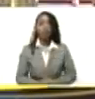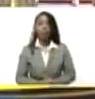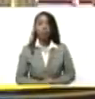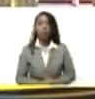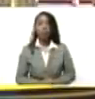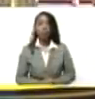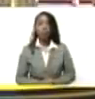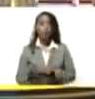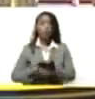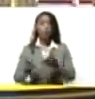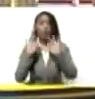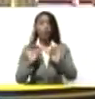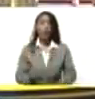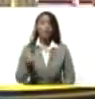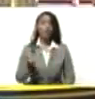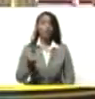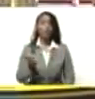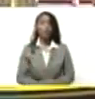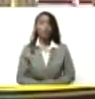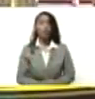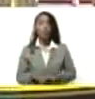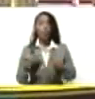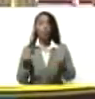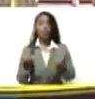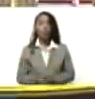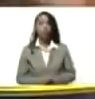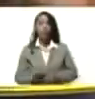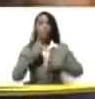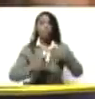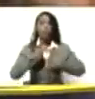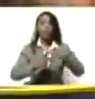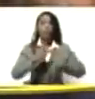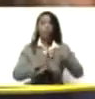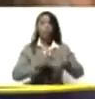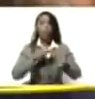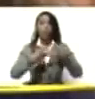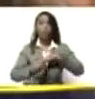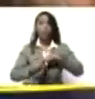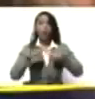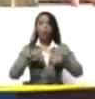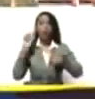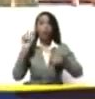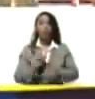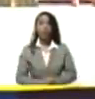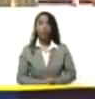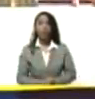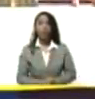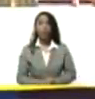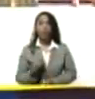ustedes saben que es la hora loca alguien ha participado en alguna obra loca